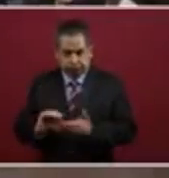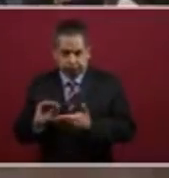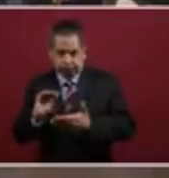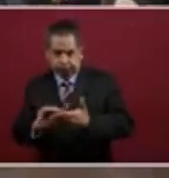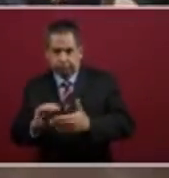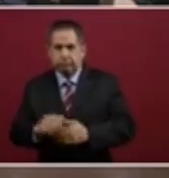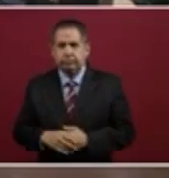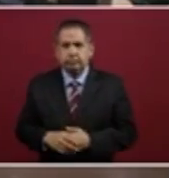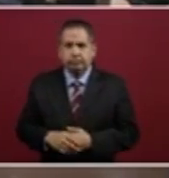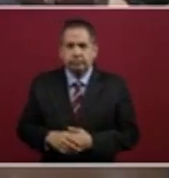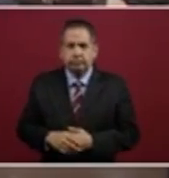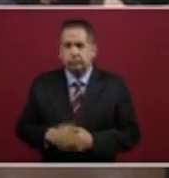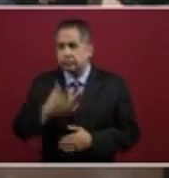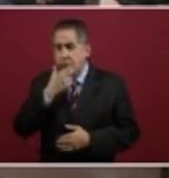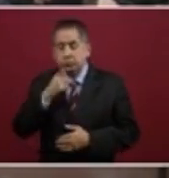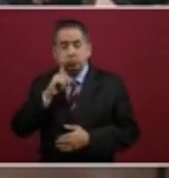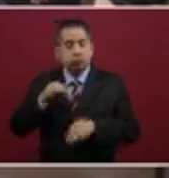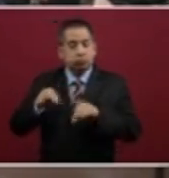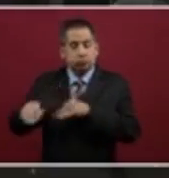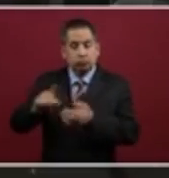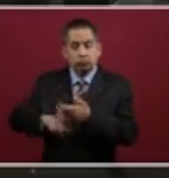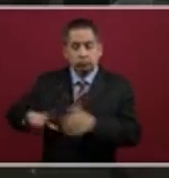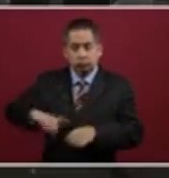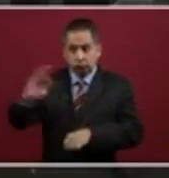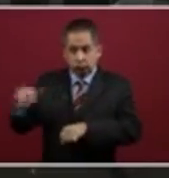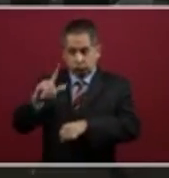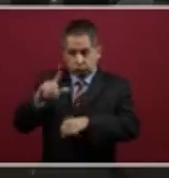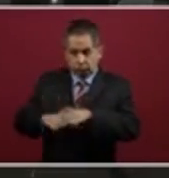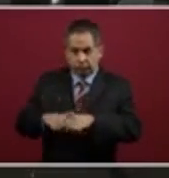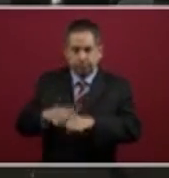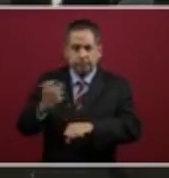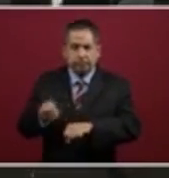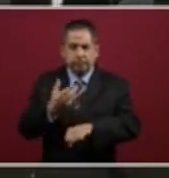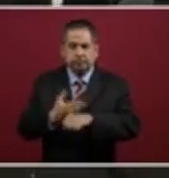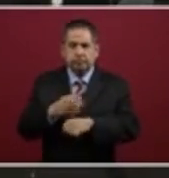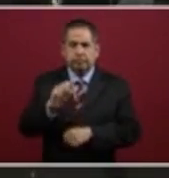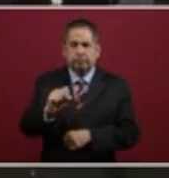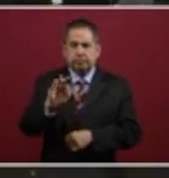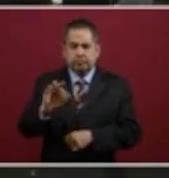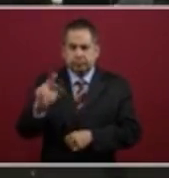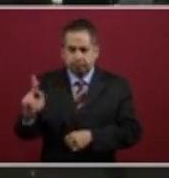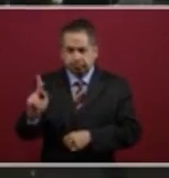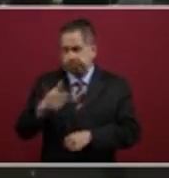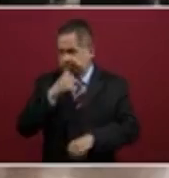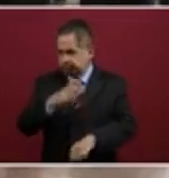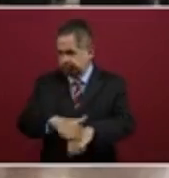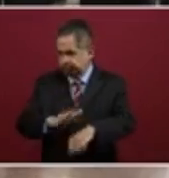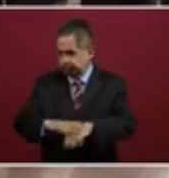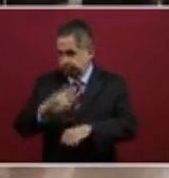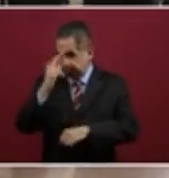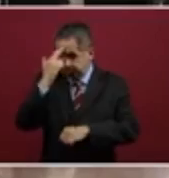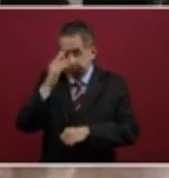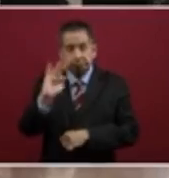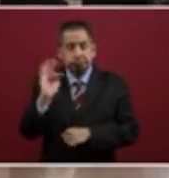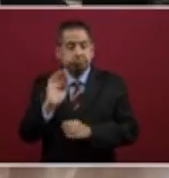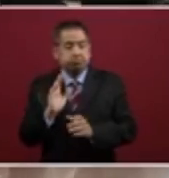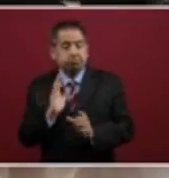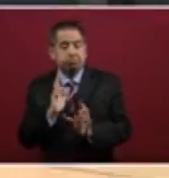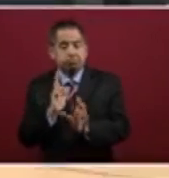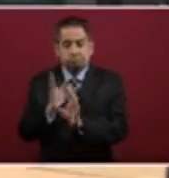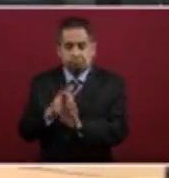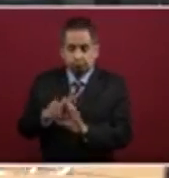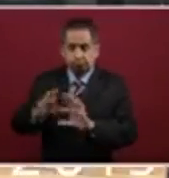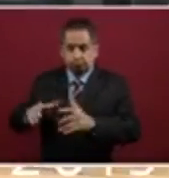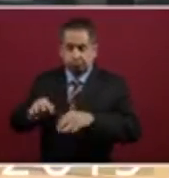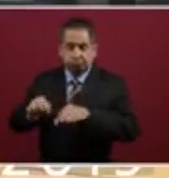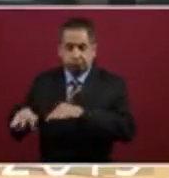Servidor y servidora pública del Gobierno Federal. La Secretaría de la Función Pública te recuerda que, si ingresaste al servicio público